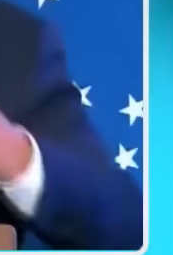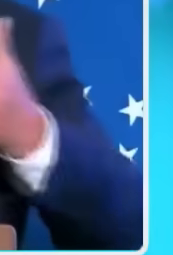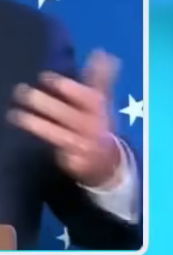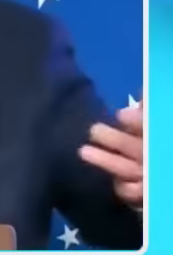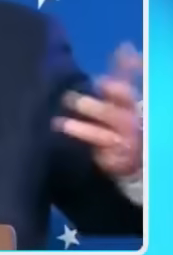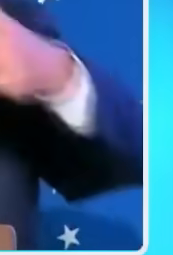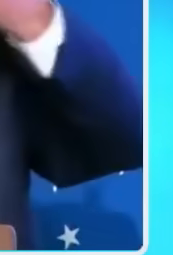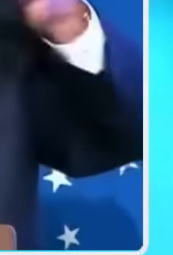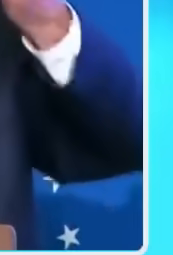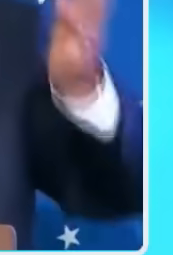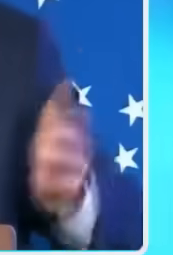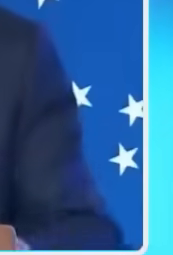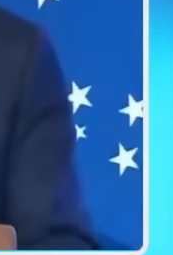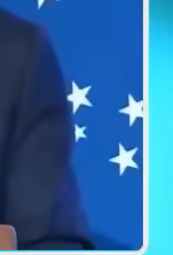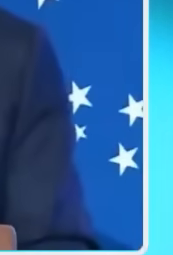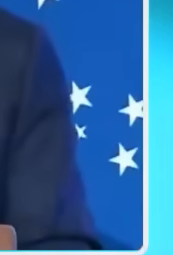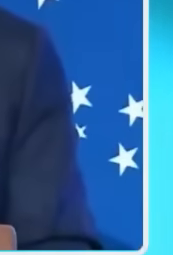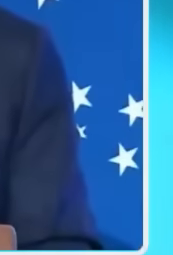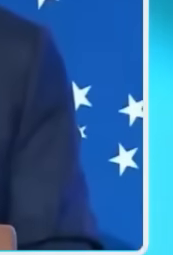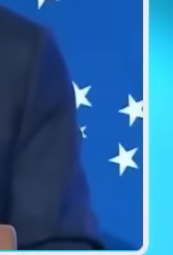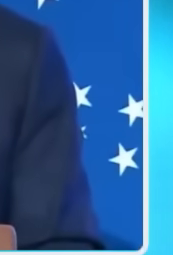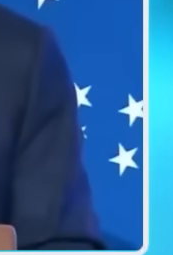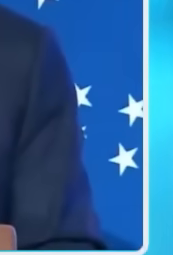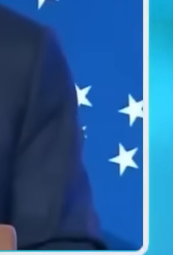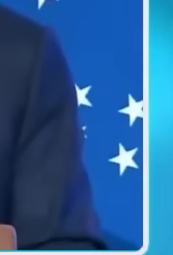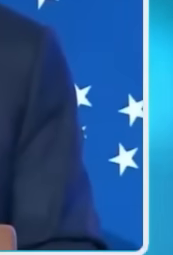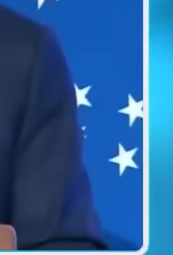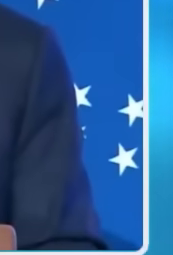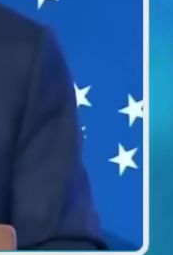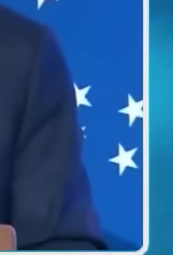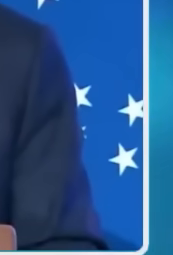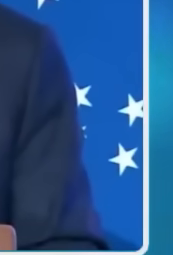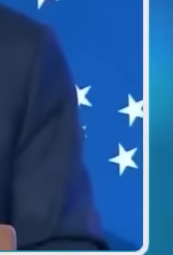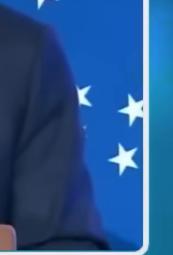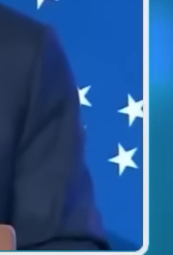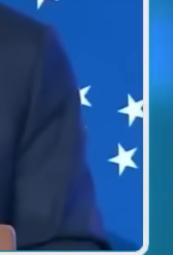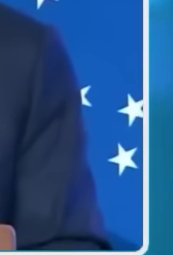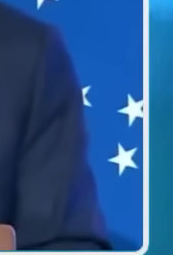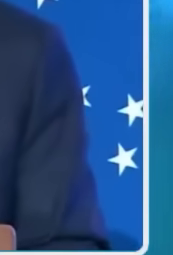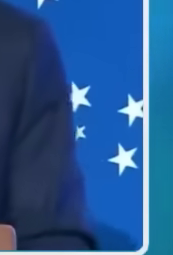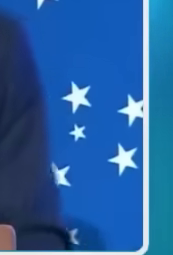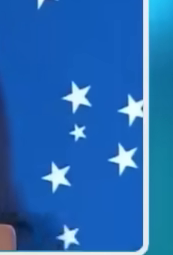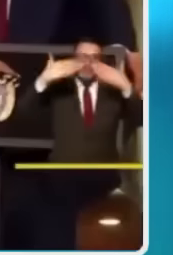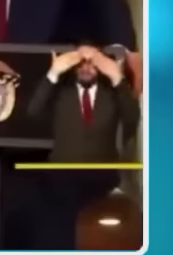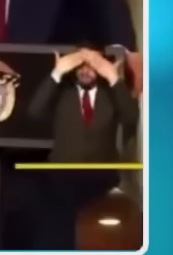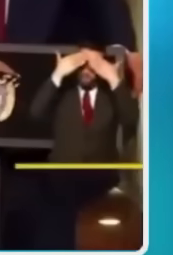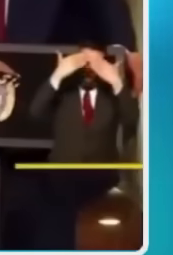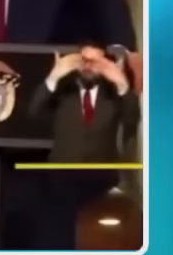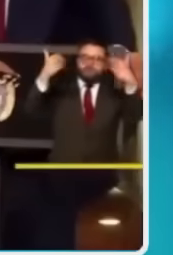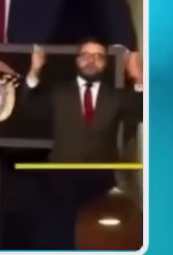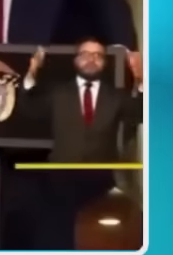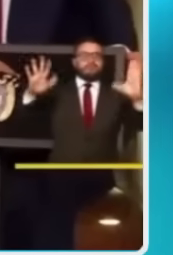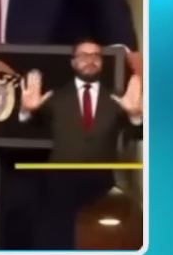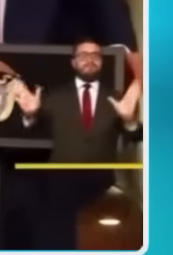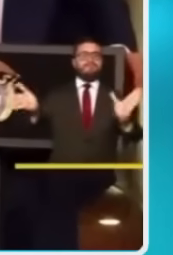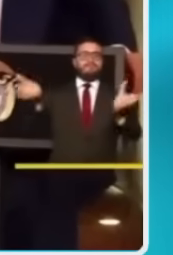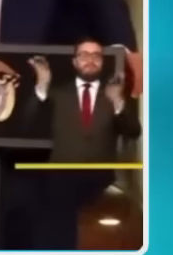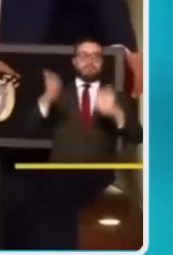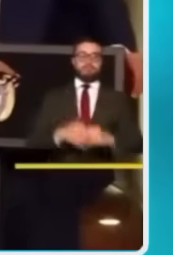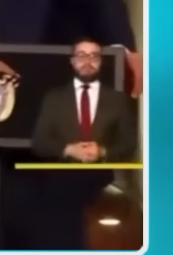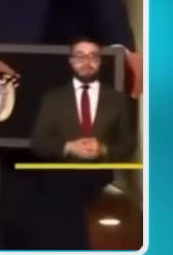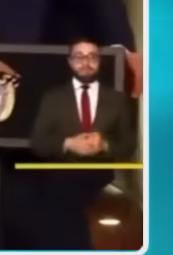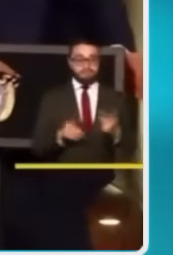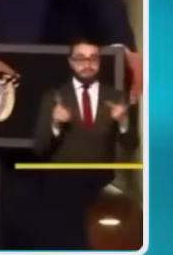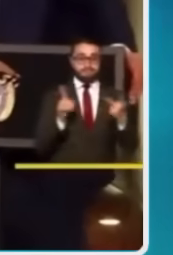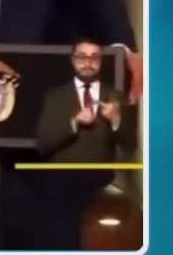guaidó desapareció Juan guaidó desapareció esa oposición de Venezuela que por un lado Sí